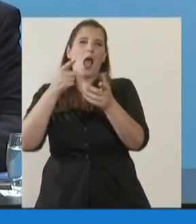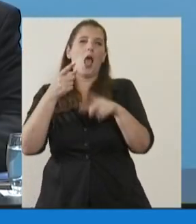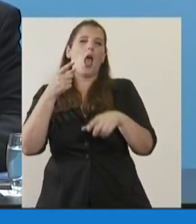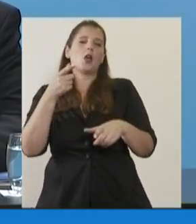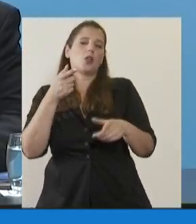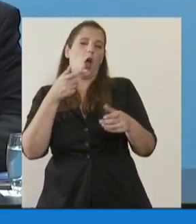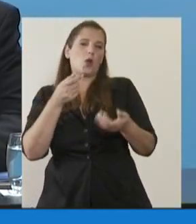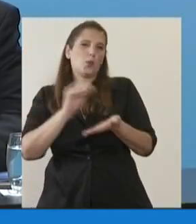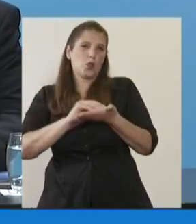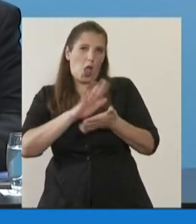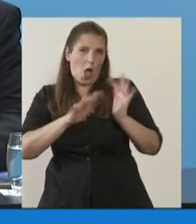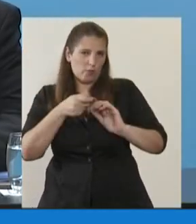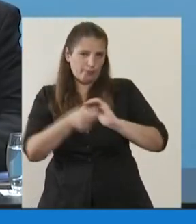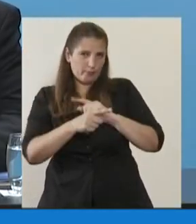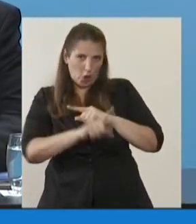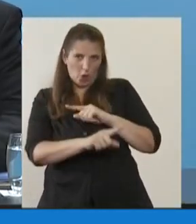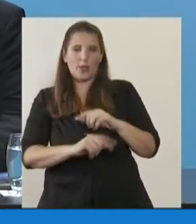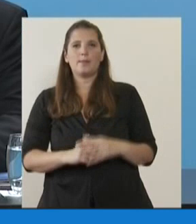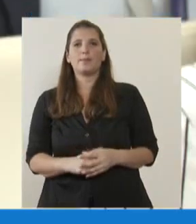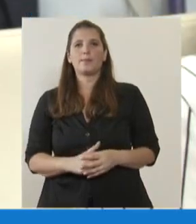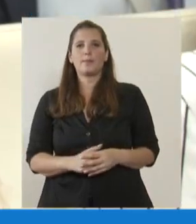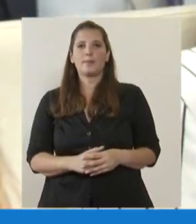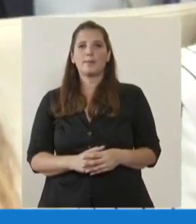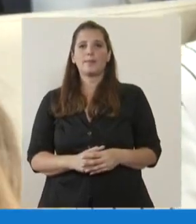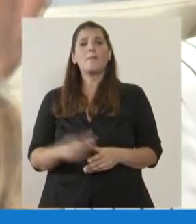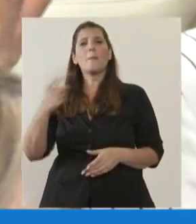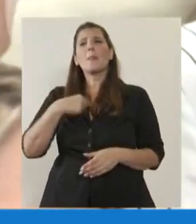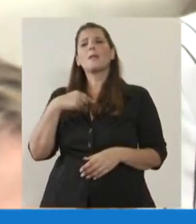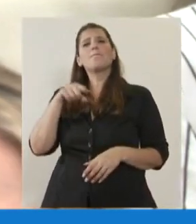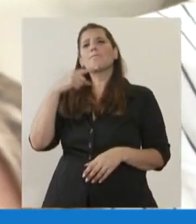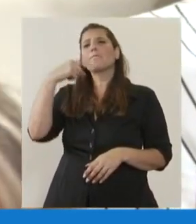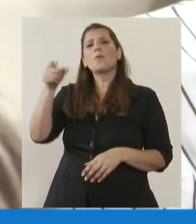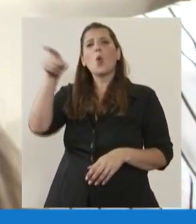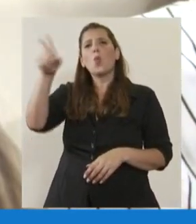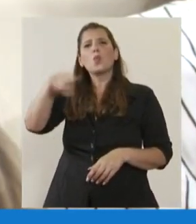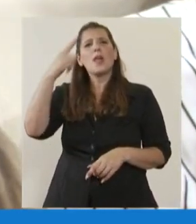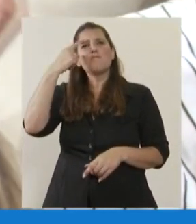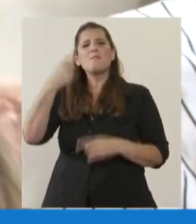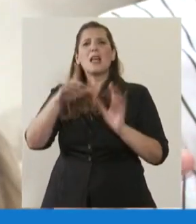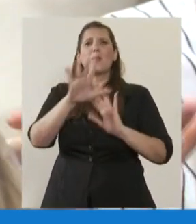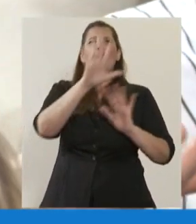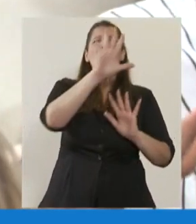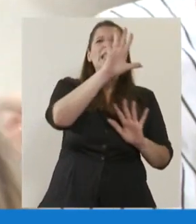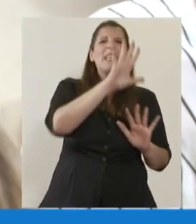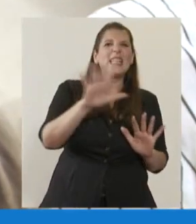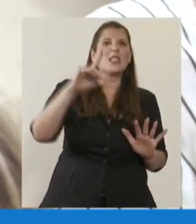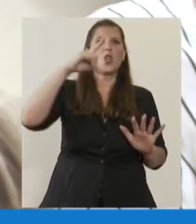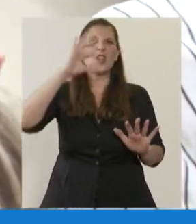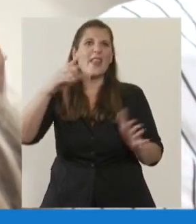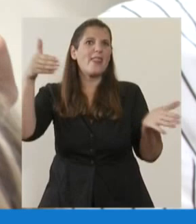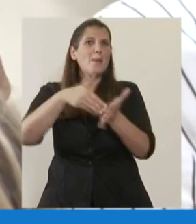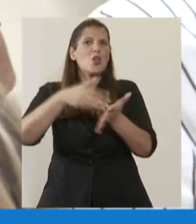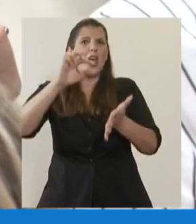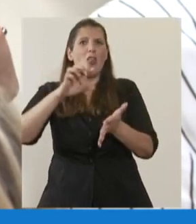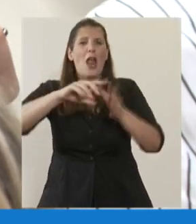Buenos días, Delfina Torres Cabreros de La Nación, acá. Bueno, ustedes calcularon un déficit estimado de 570 millones de dólares para este año,